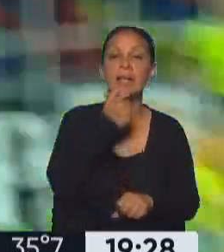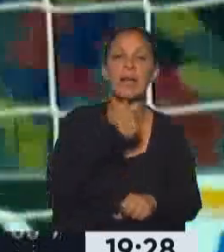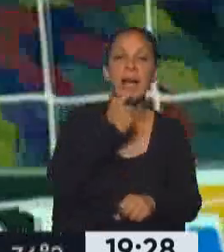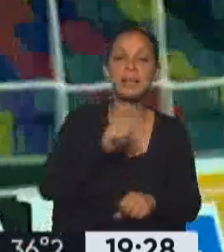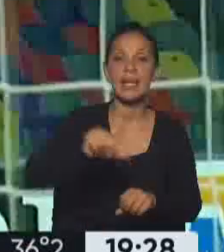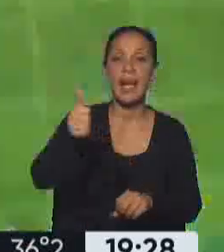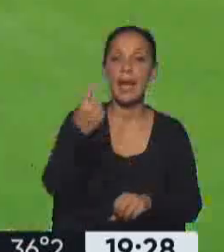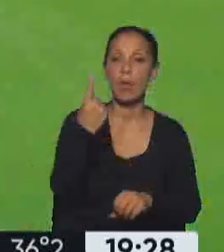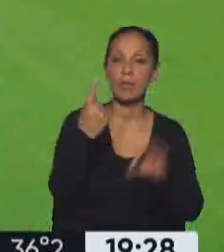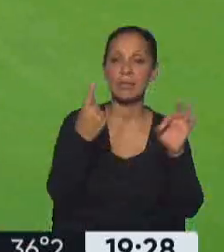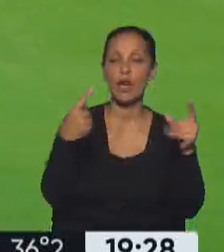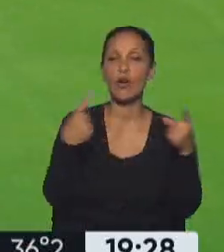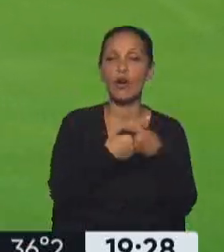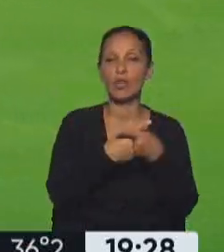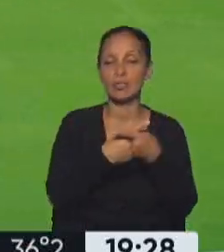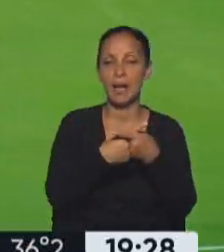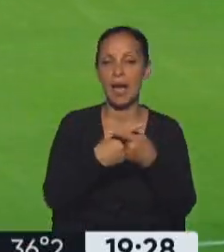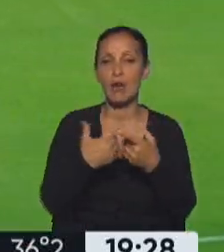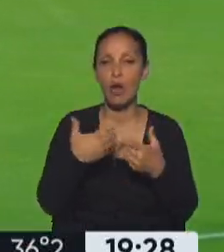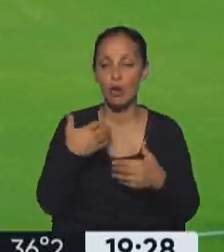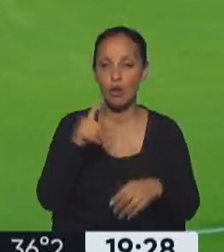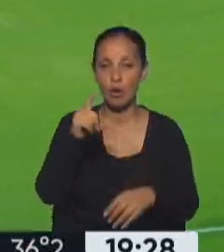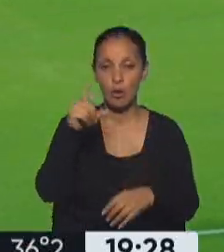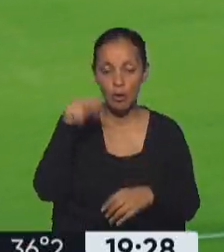1-0 frente a Colón. Y 21:30